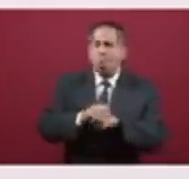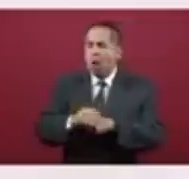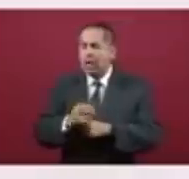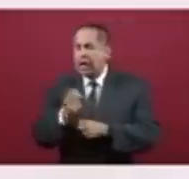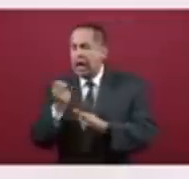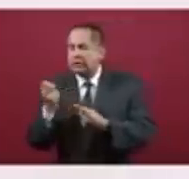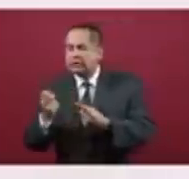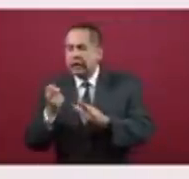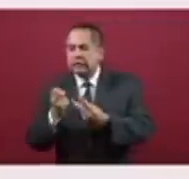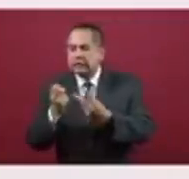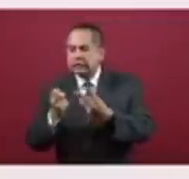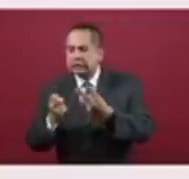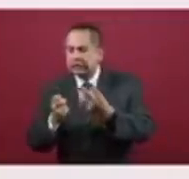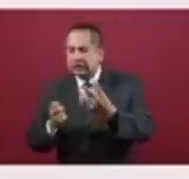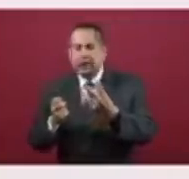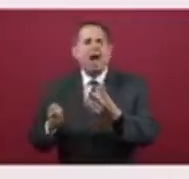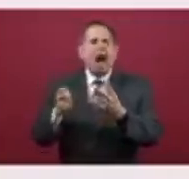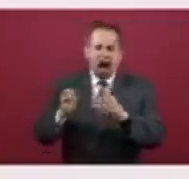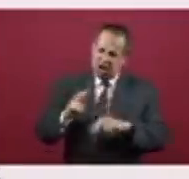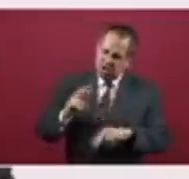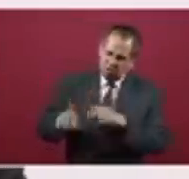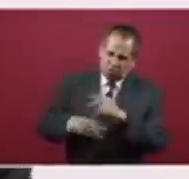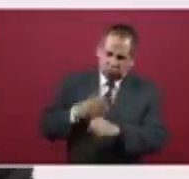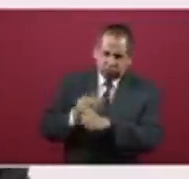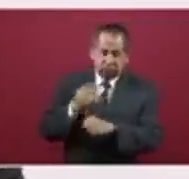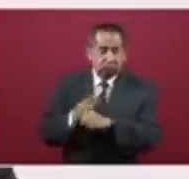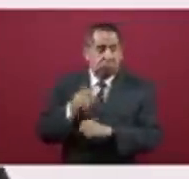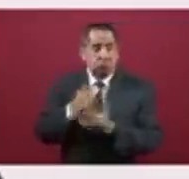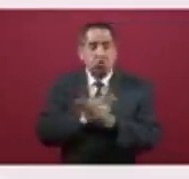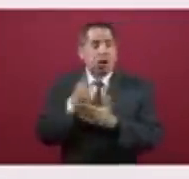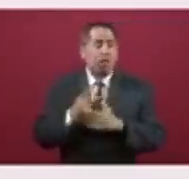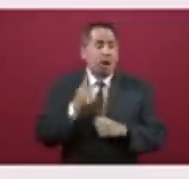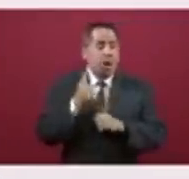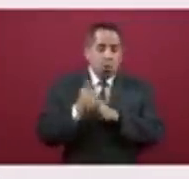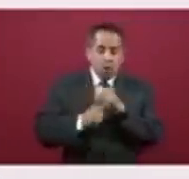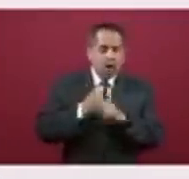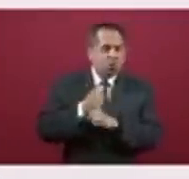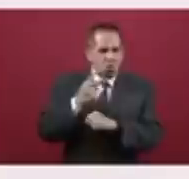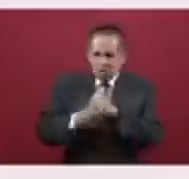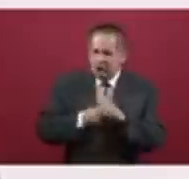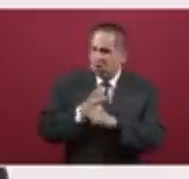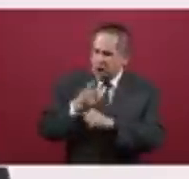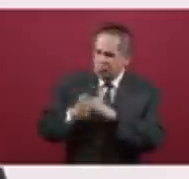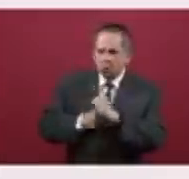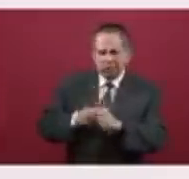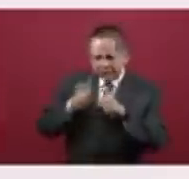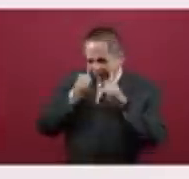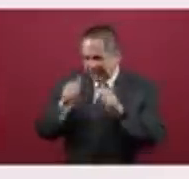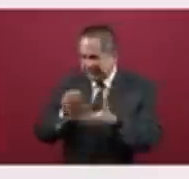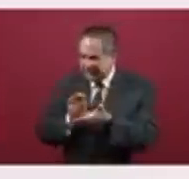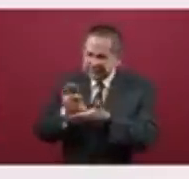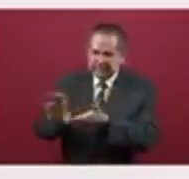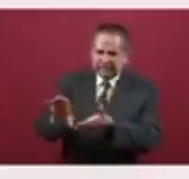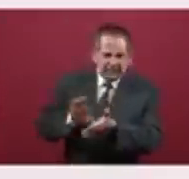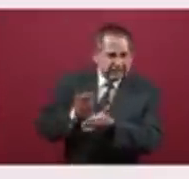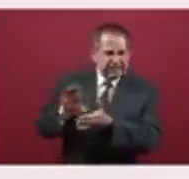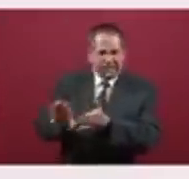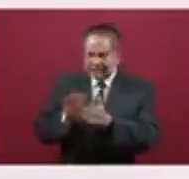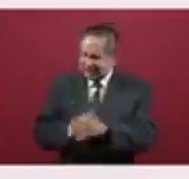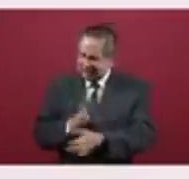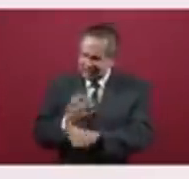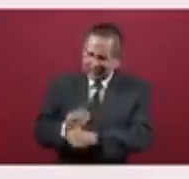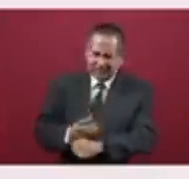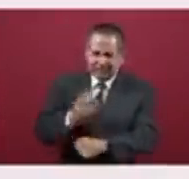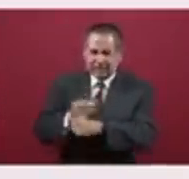y elaborar un programa multianual para asignar recursos y